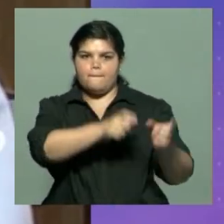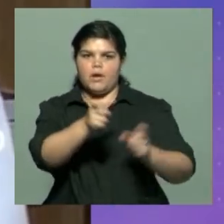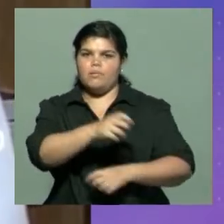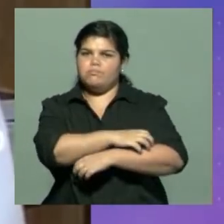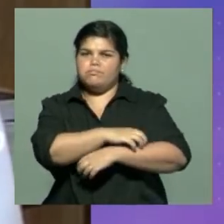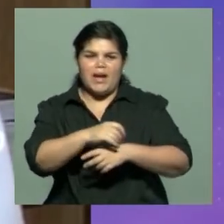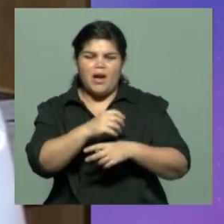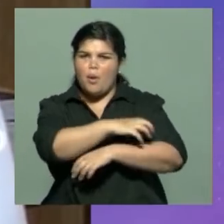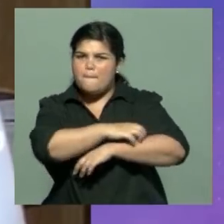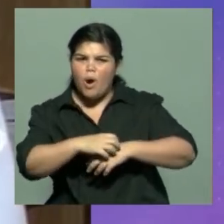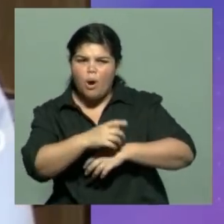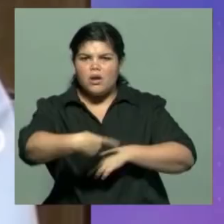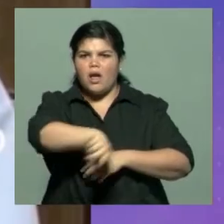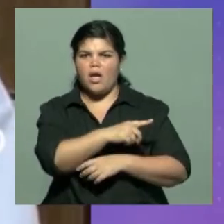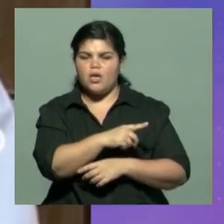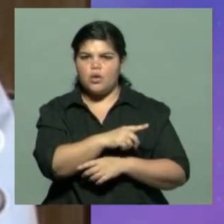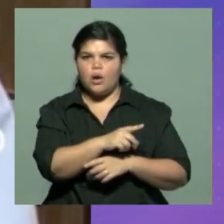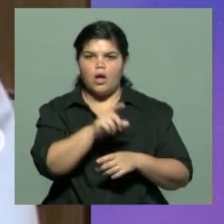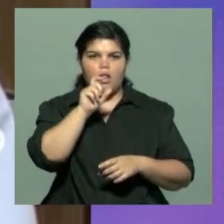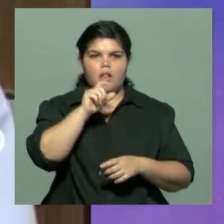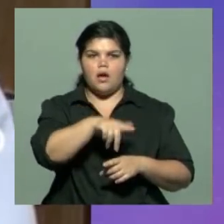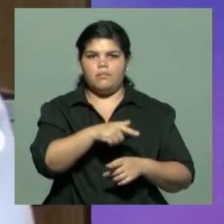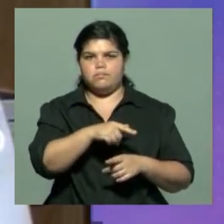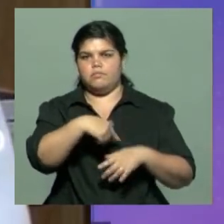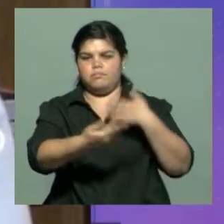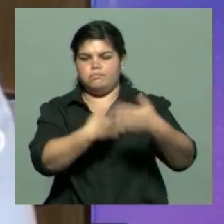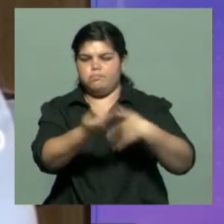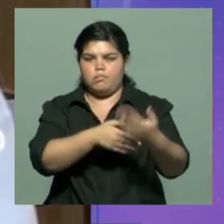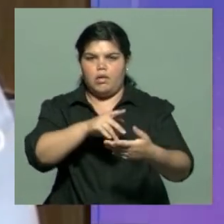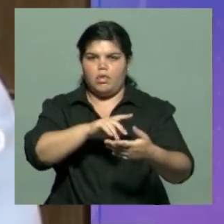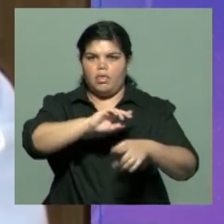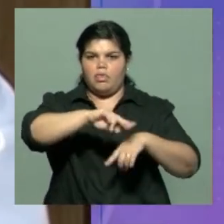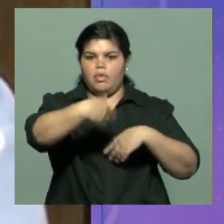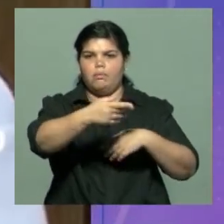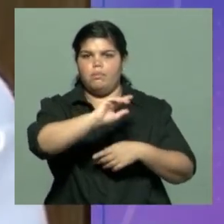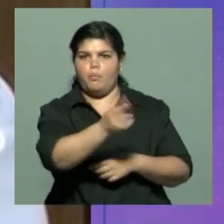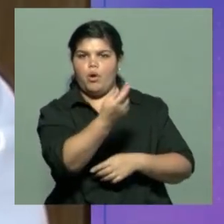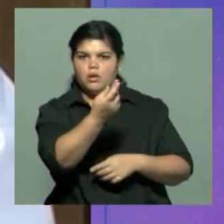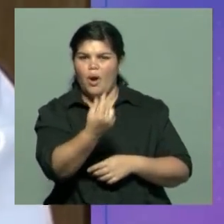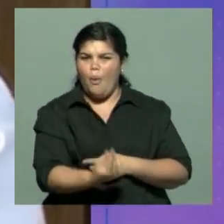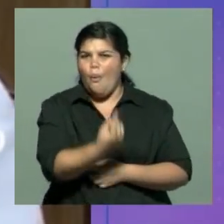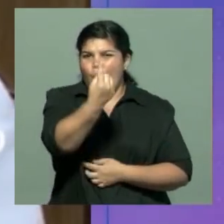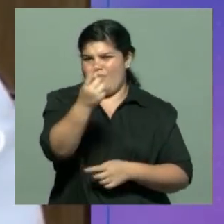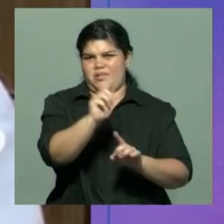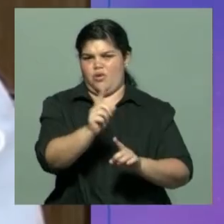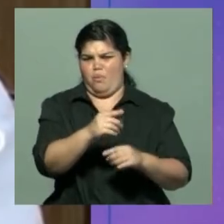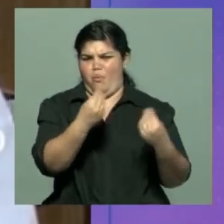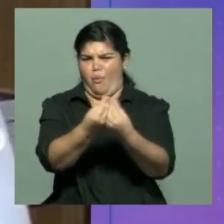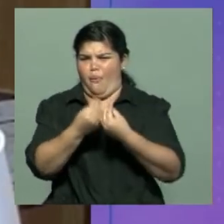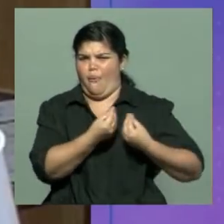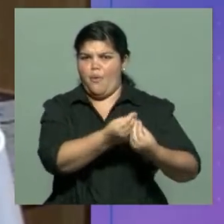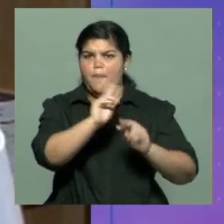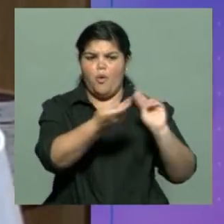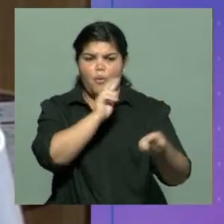recurso no caiga en ese trasmundo horroroso que la puede llevar a la muerte, porque no se muere una, se mueren cantidades allí, ¿no es cierto? Y